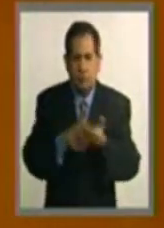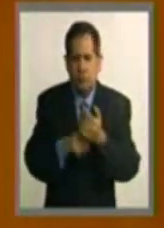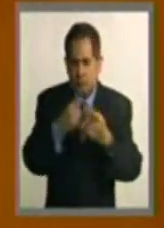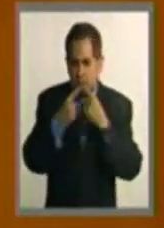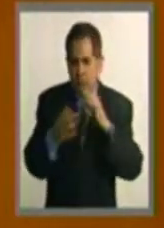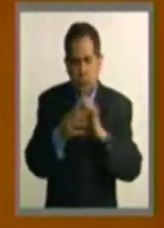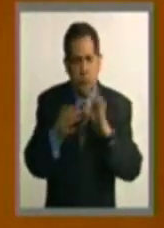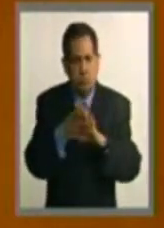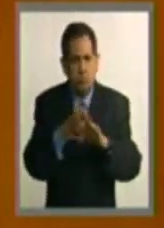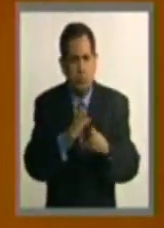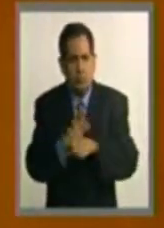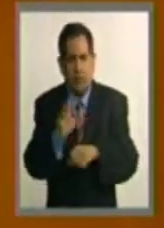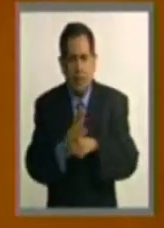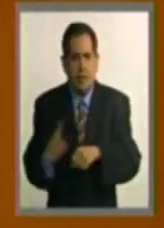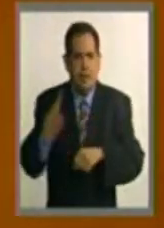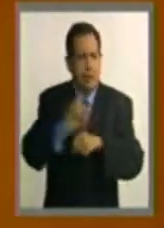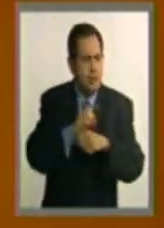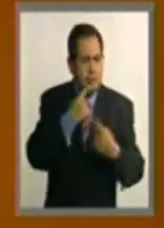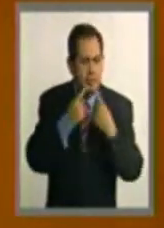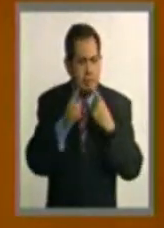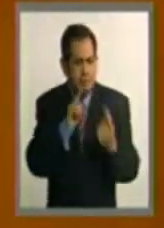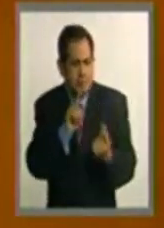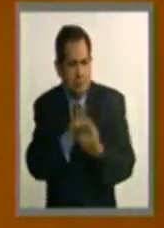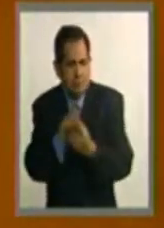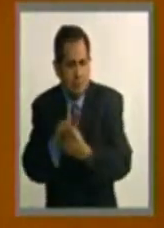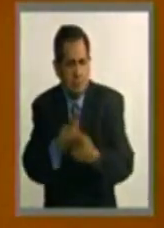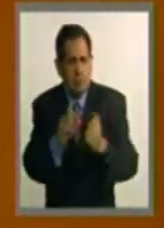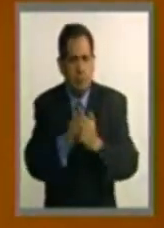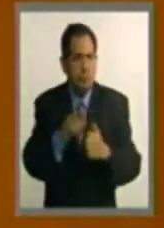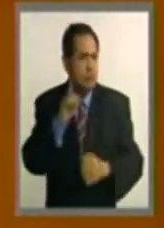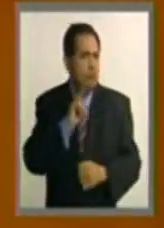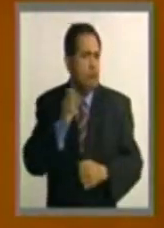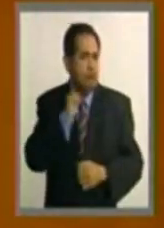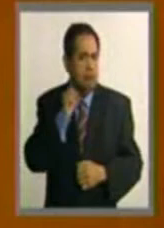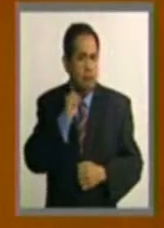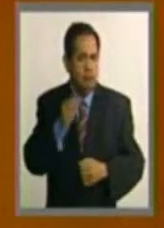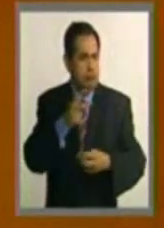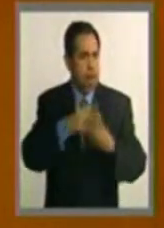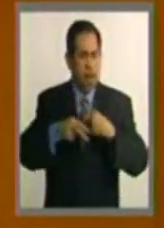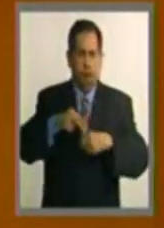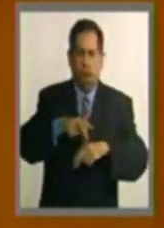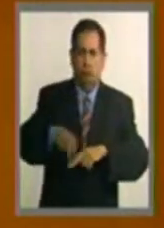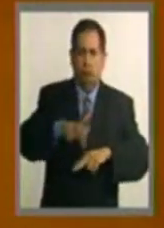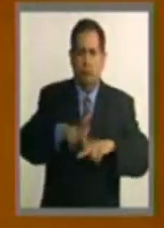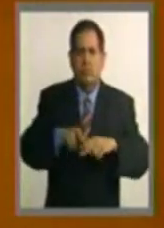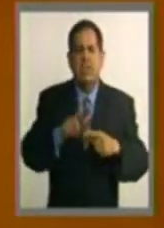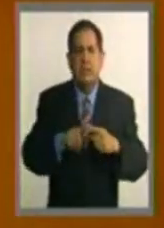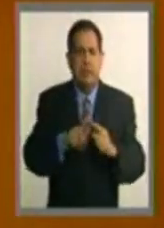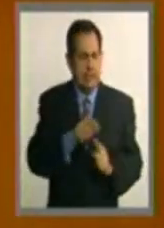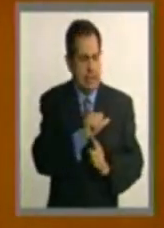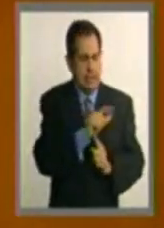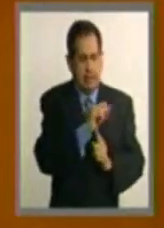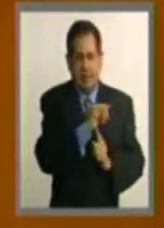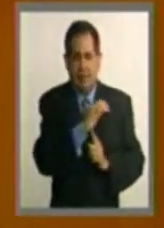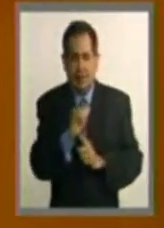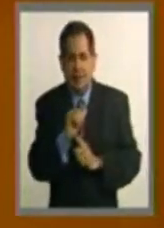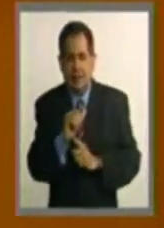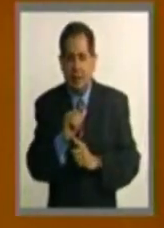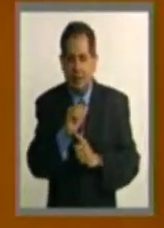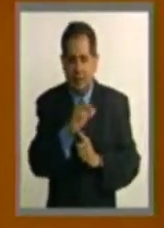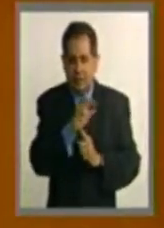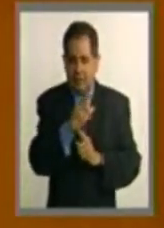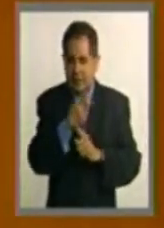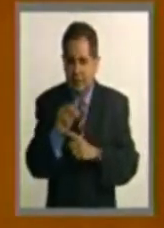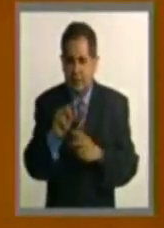un encuentro con las mujeres que han estado en el Senado de la República, desde Alicia Arellano, desde